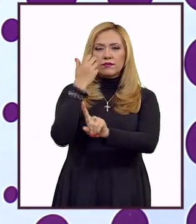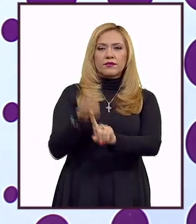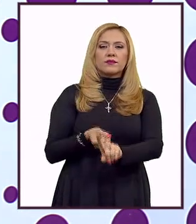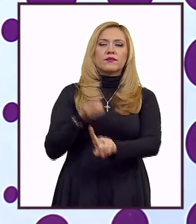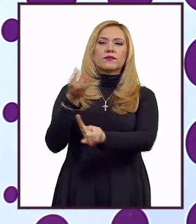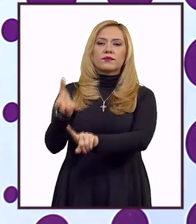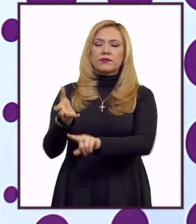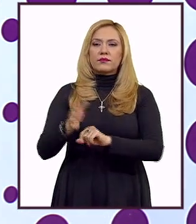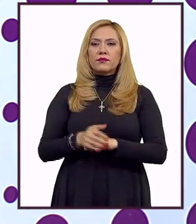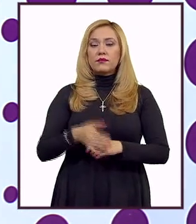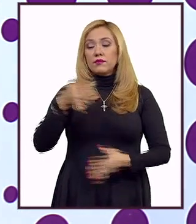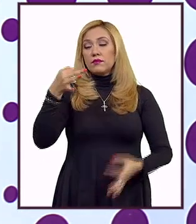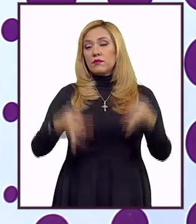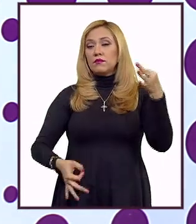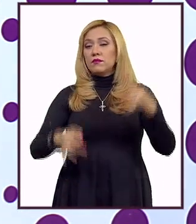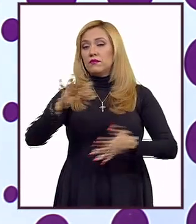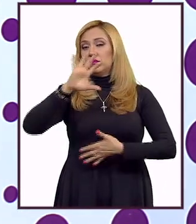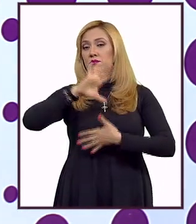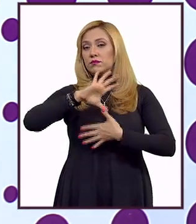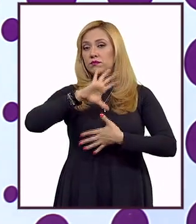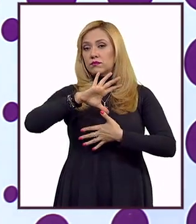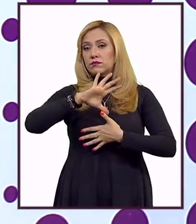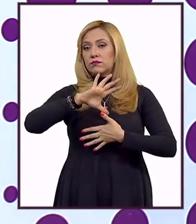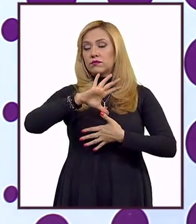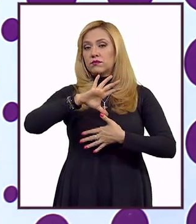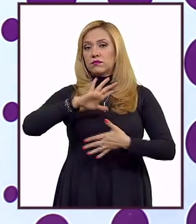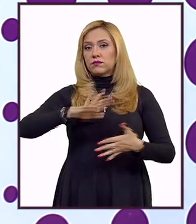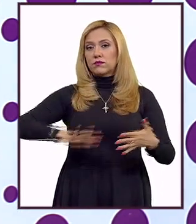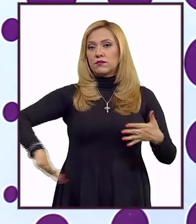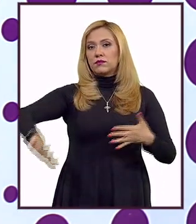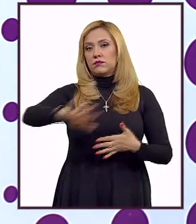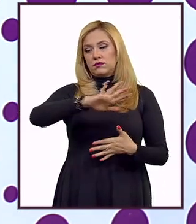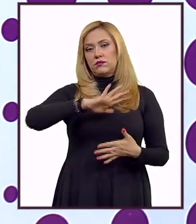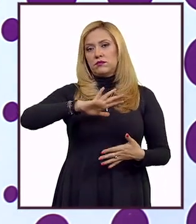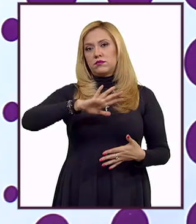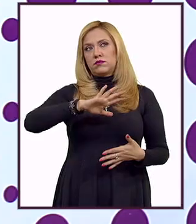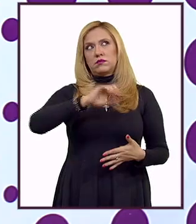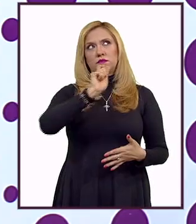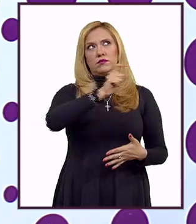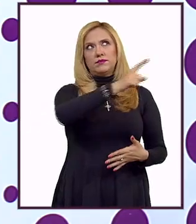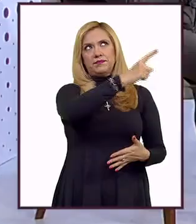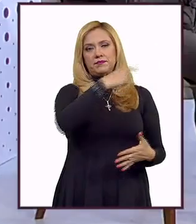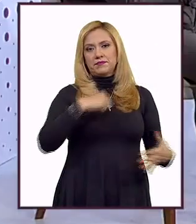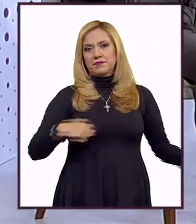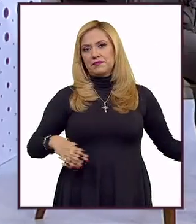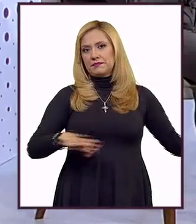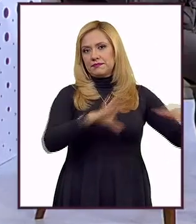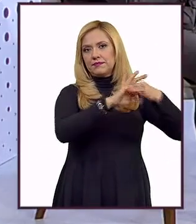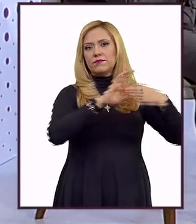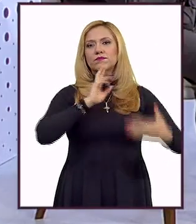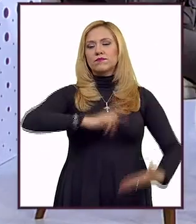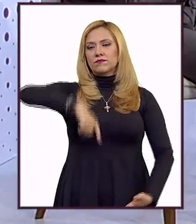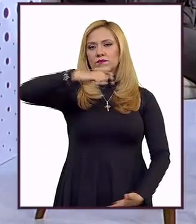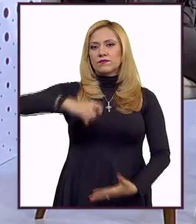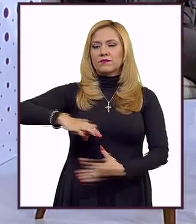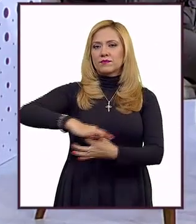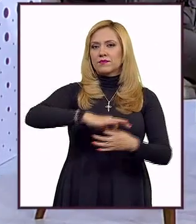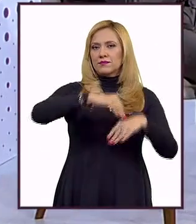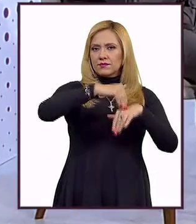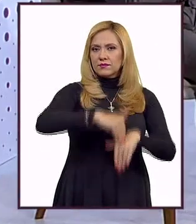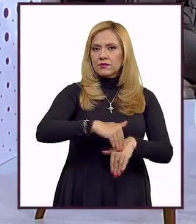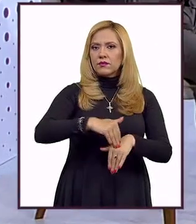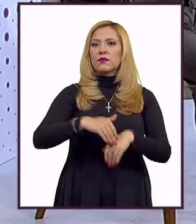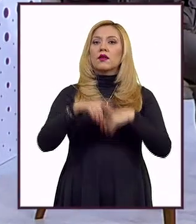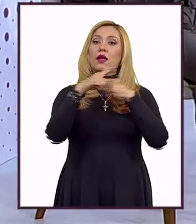planteado, la Corte Interamericana, que digamos es el órgano que nos obliga en términos jurisprudenciales, ha